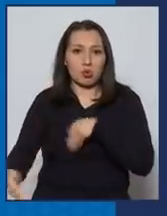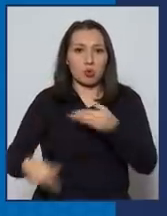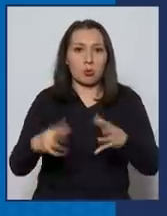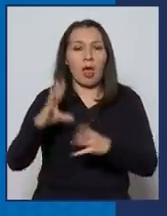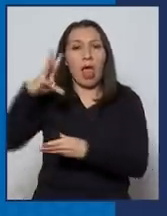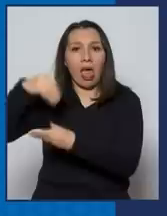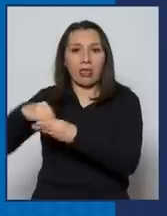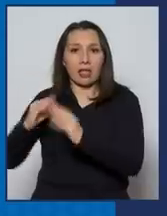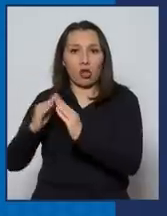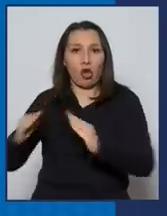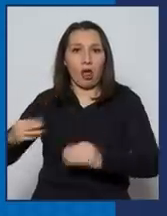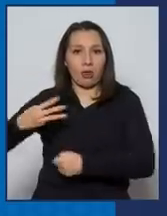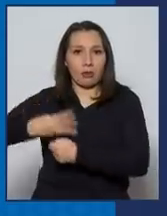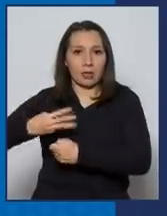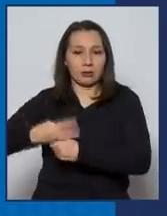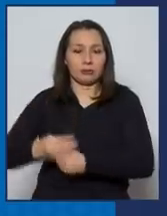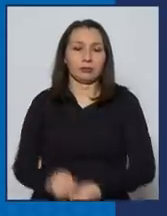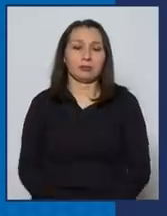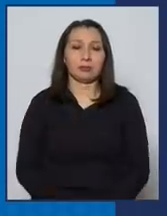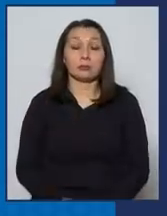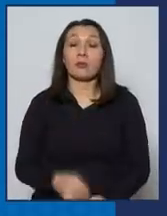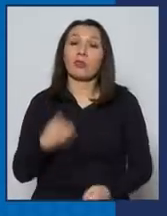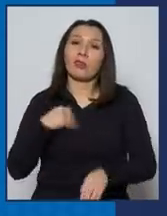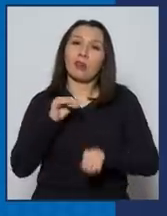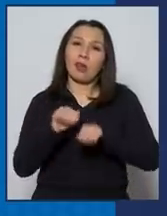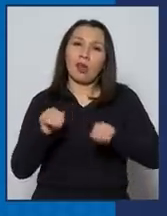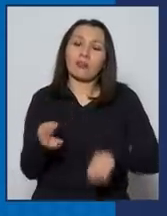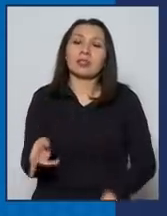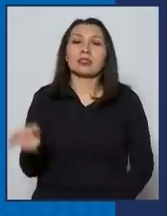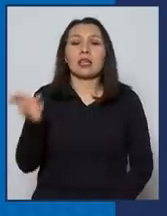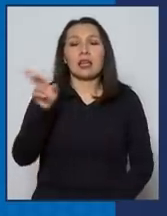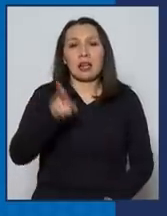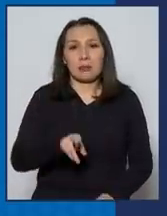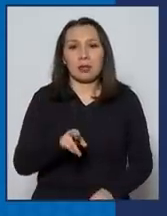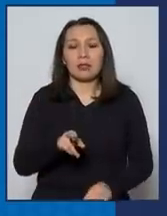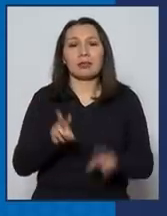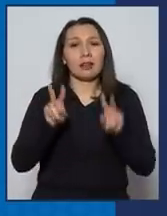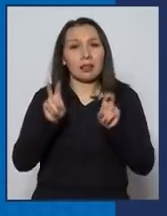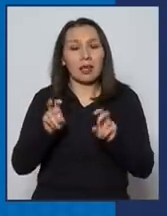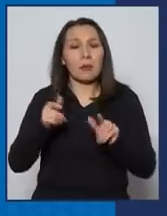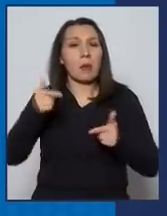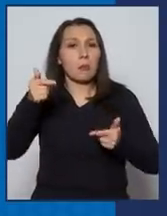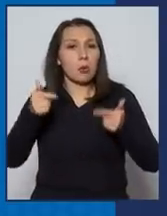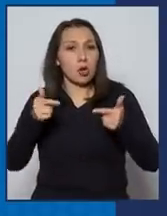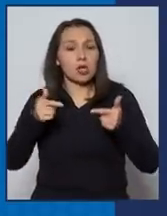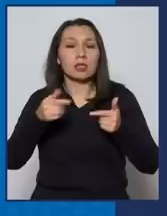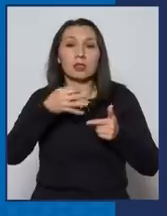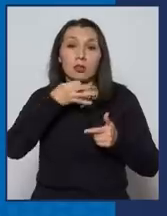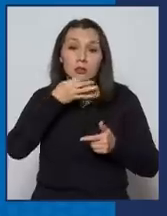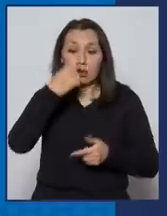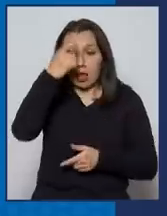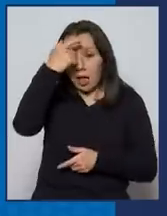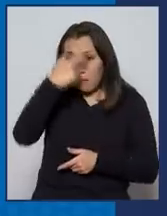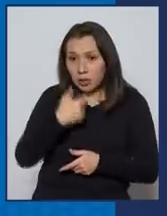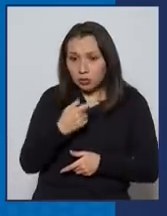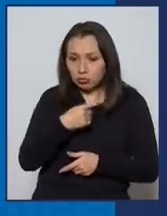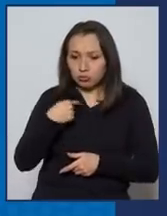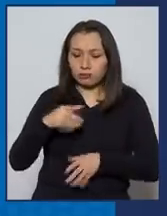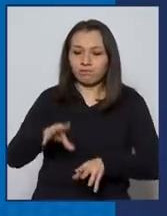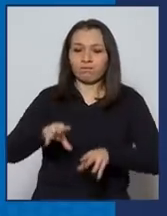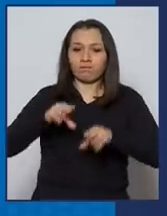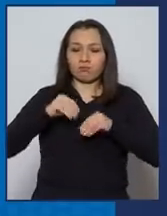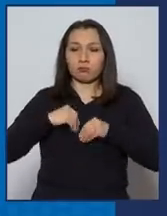dentro de estos establecimientos. Hago un llamado y reitero acerca de las políticas que como personas debemos